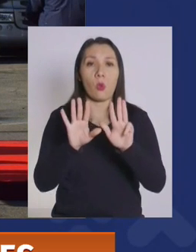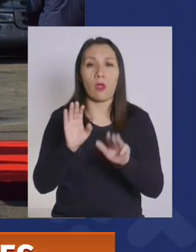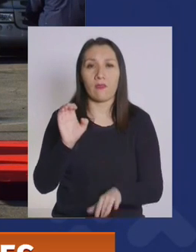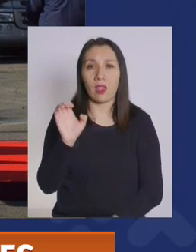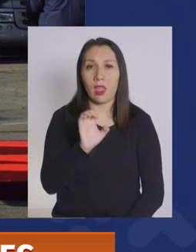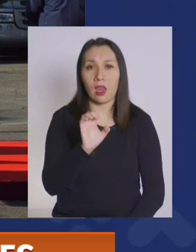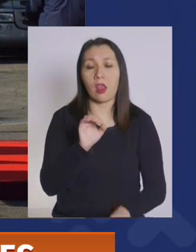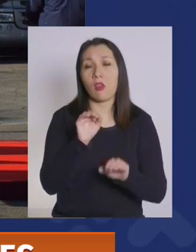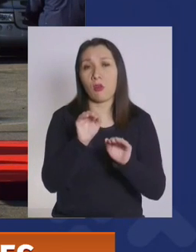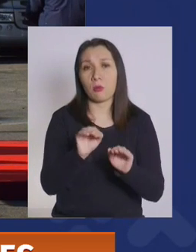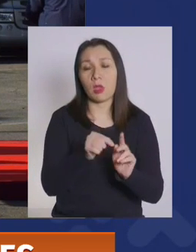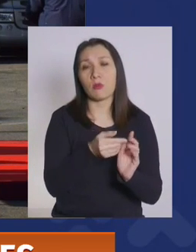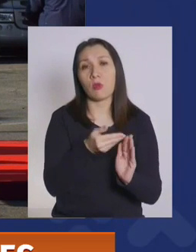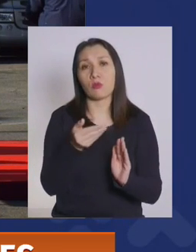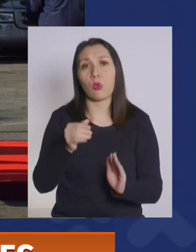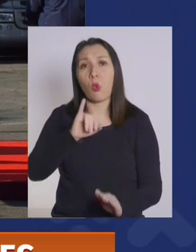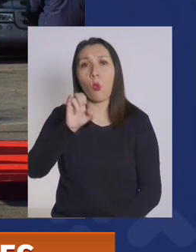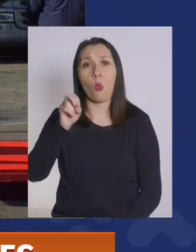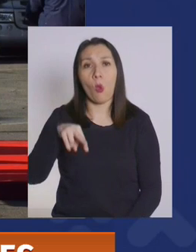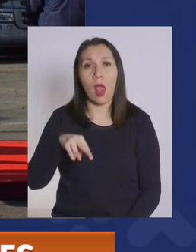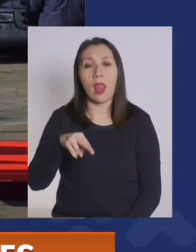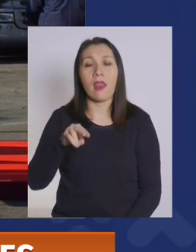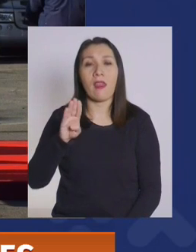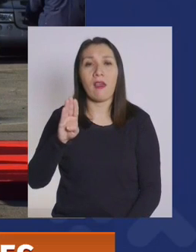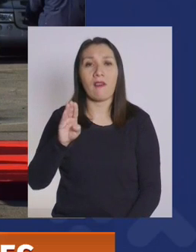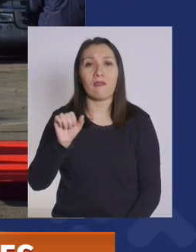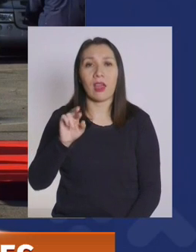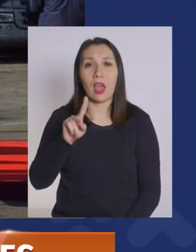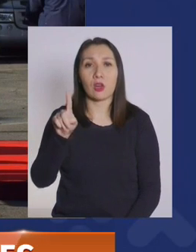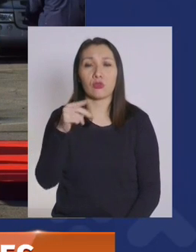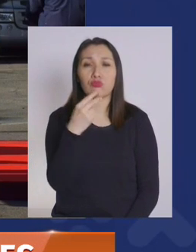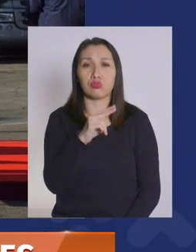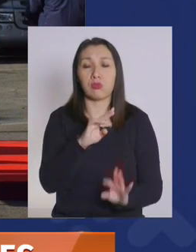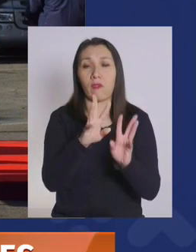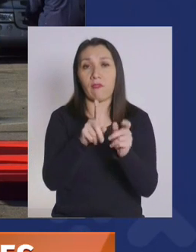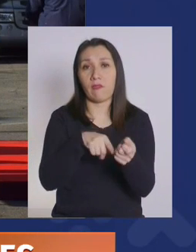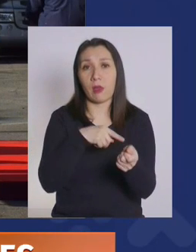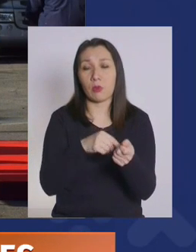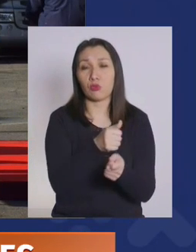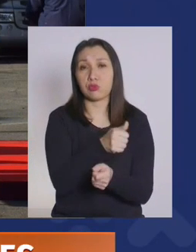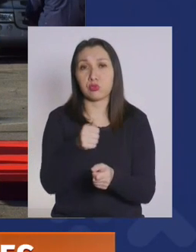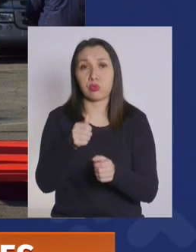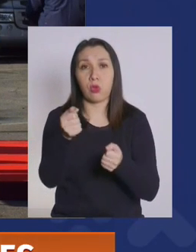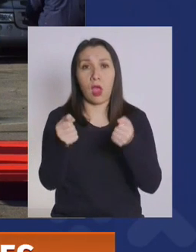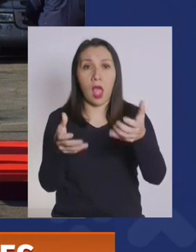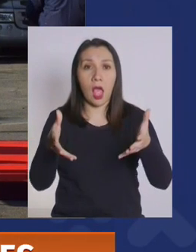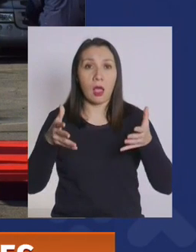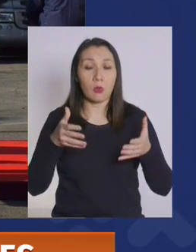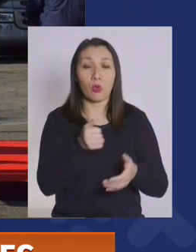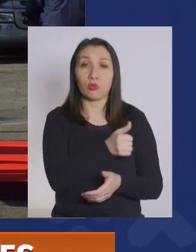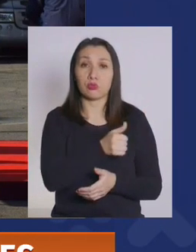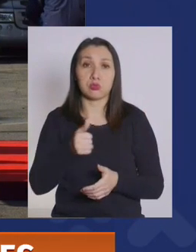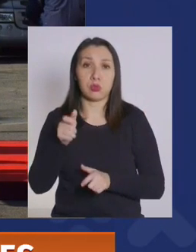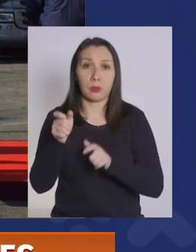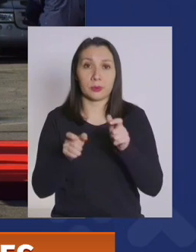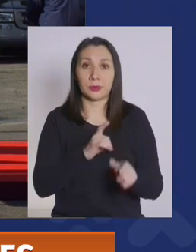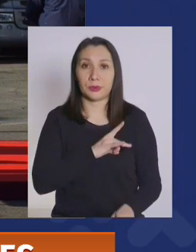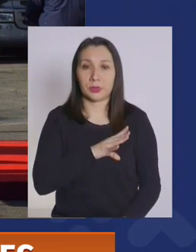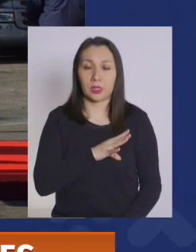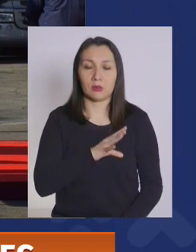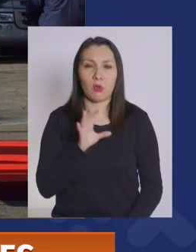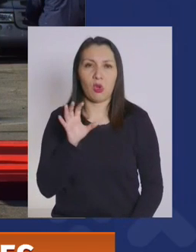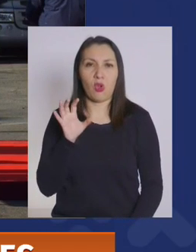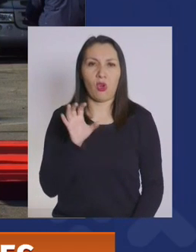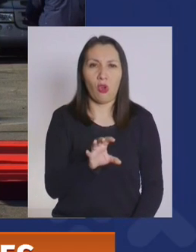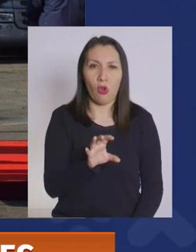enero a Juan Barrios y a toda su familia y a todos los camioneros y a todos los chilenos. El